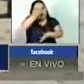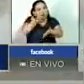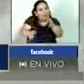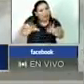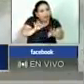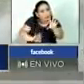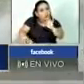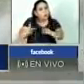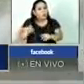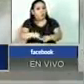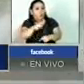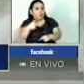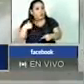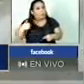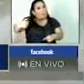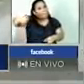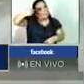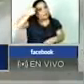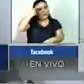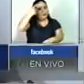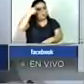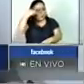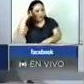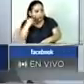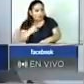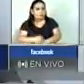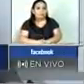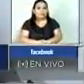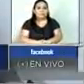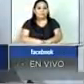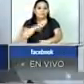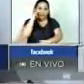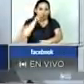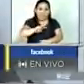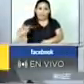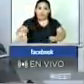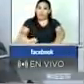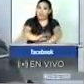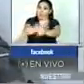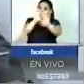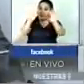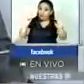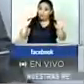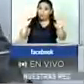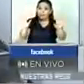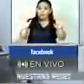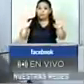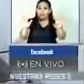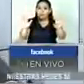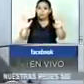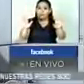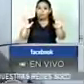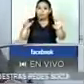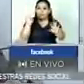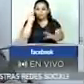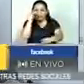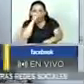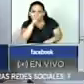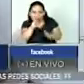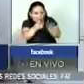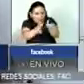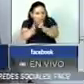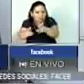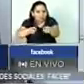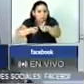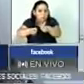creen que tienen motivaciones políticas. Deja al desnudo el éxito del Plan